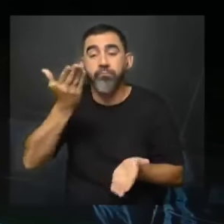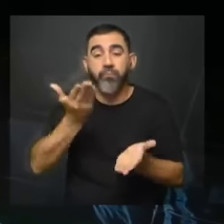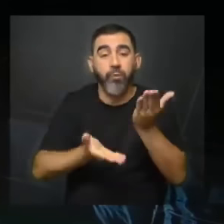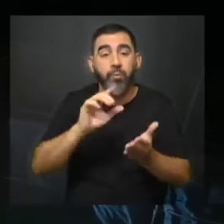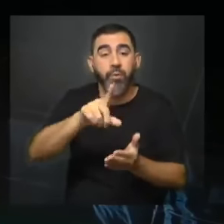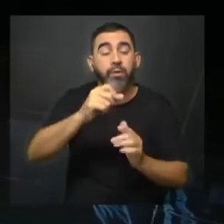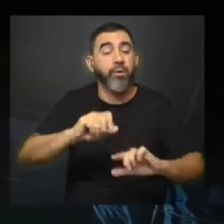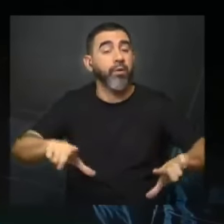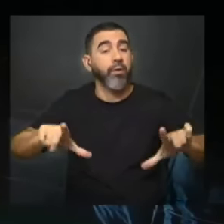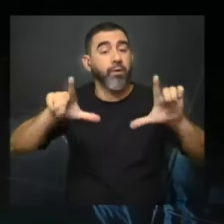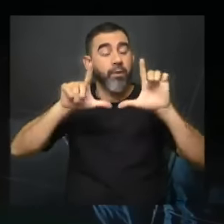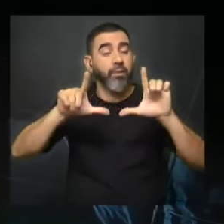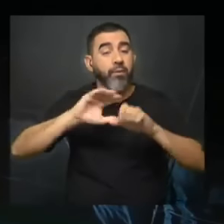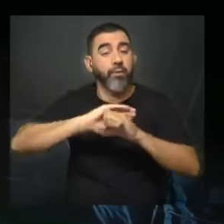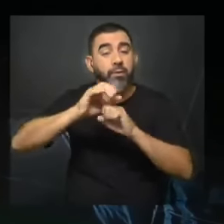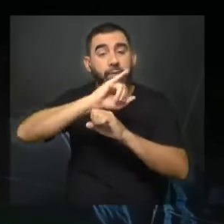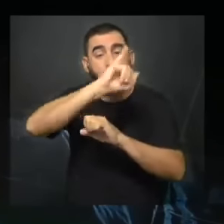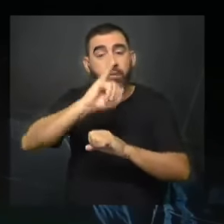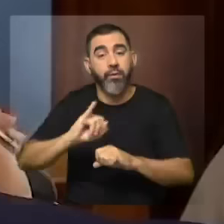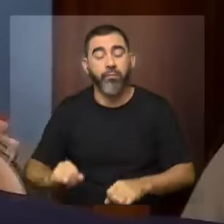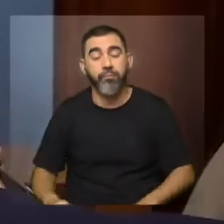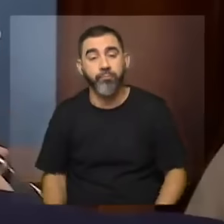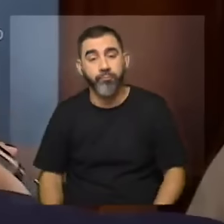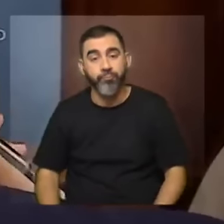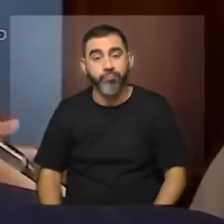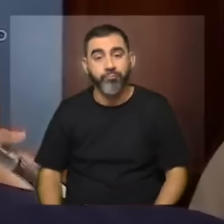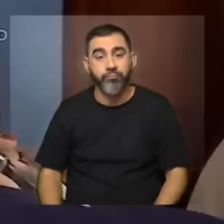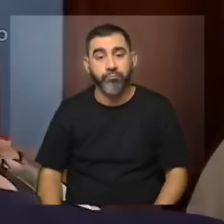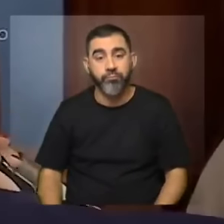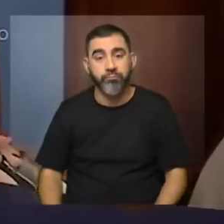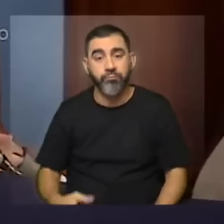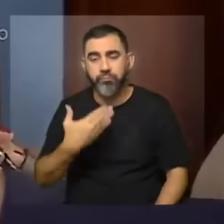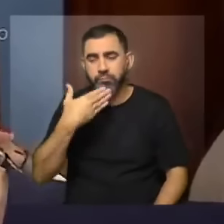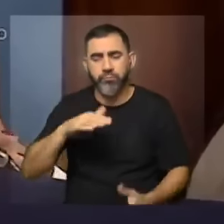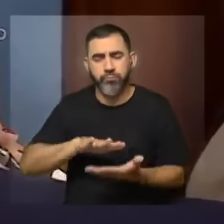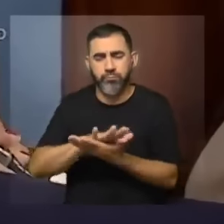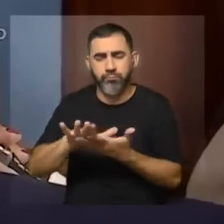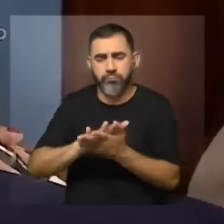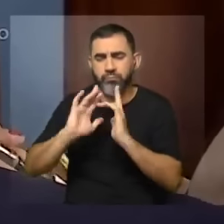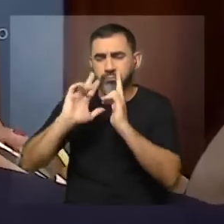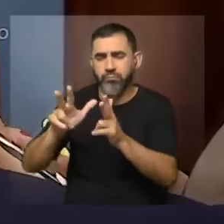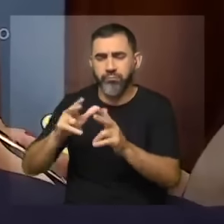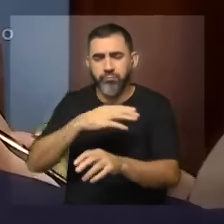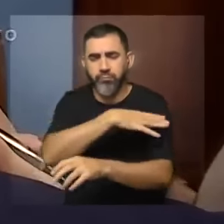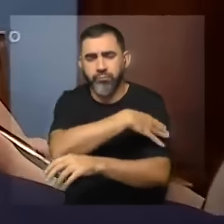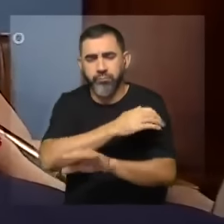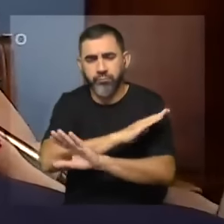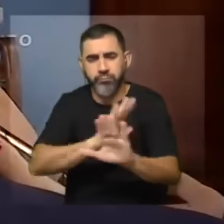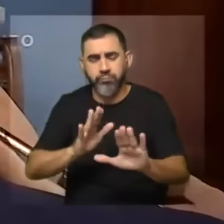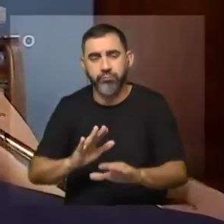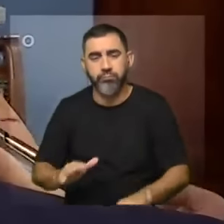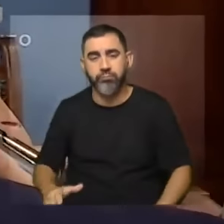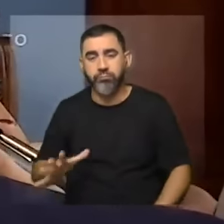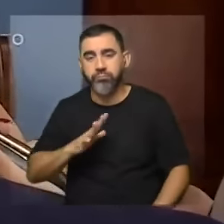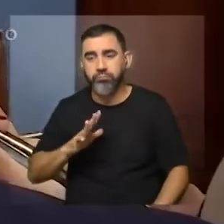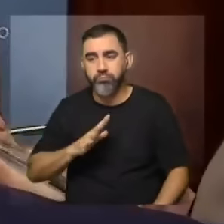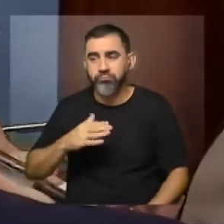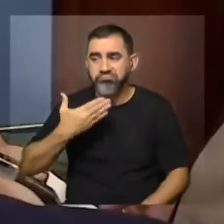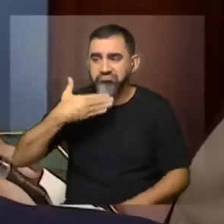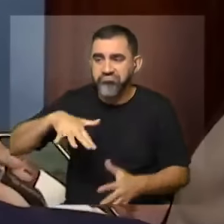excandidato presidencial Daniel Martínez nadie entendió lo que qui lo que quiso decir or todavía nosotros estamos tratando